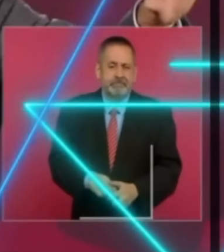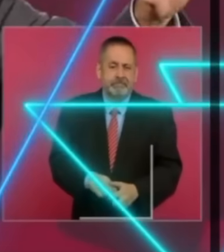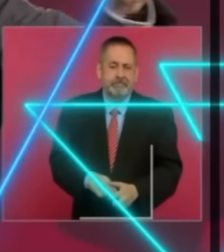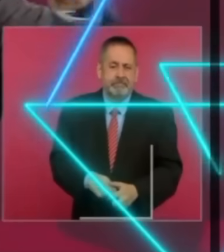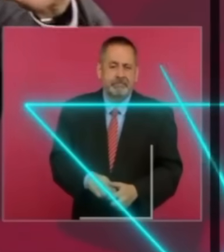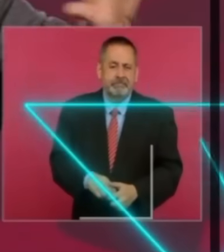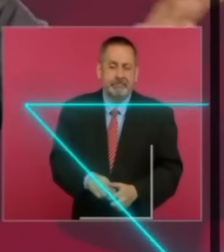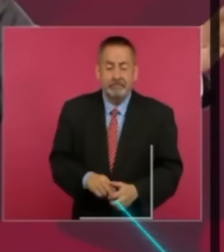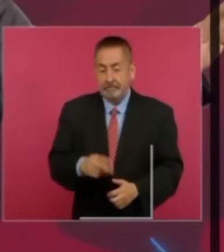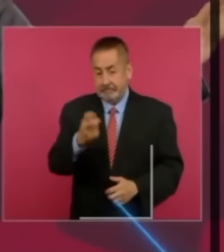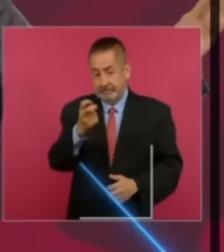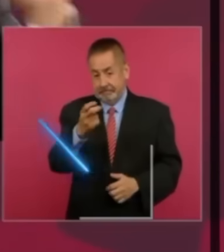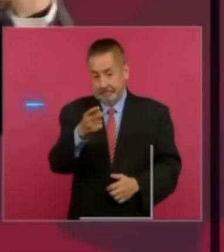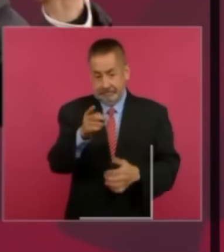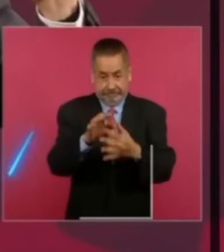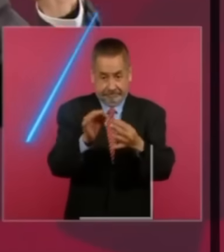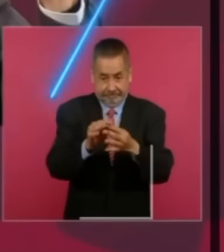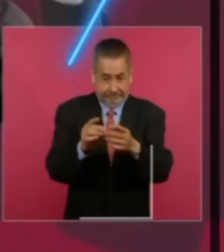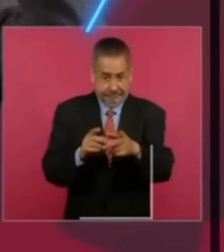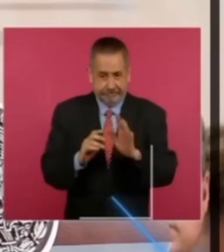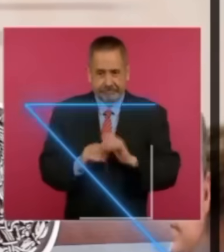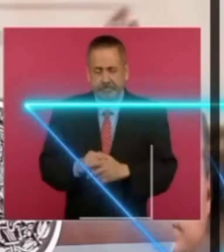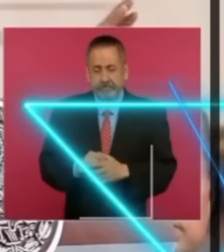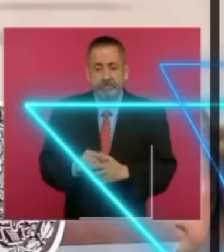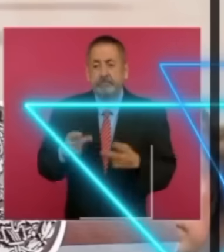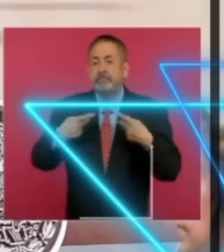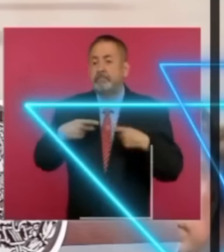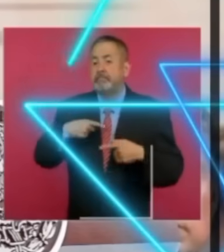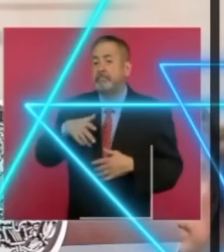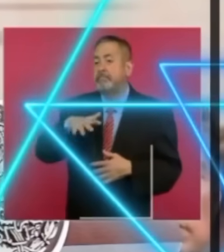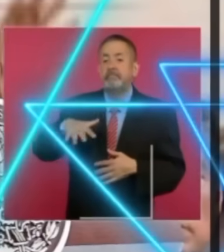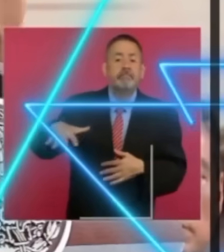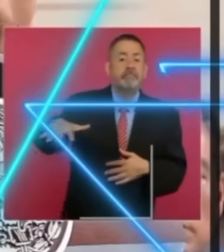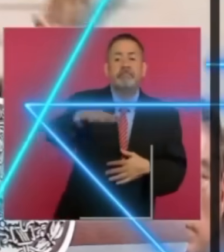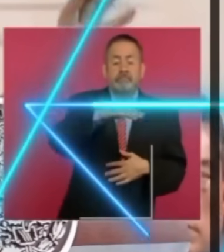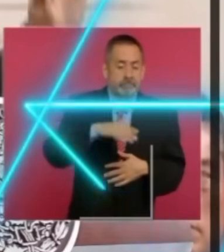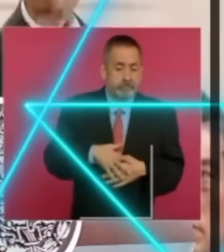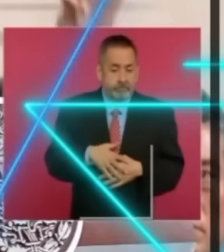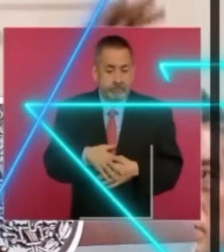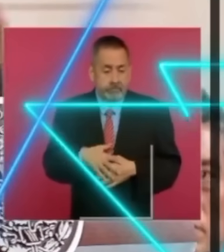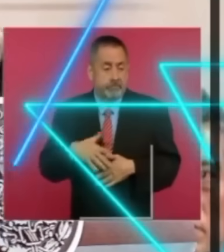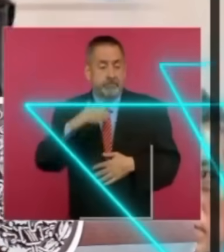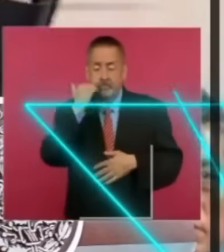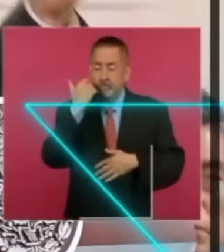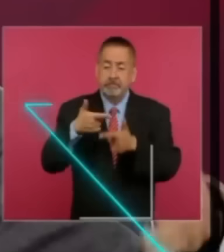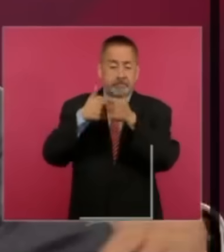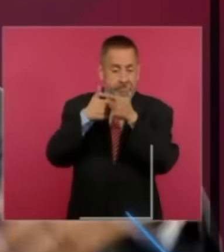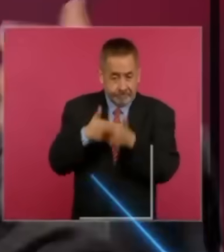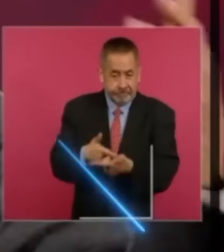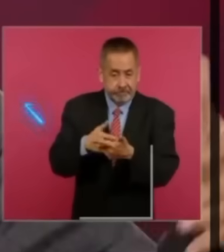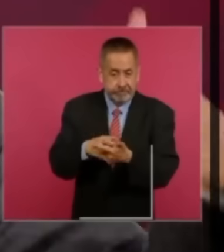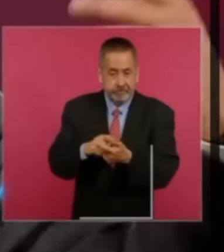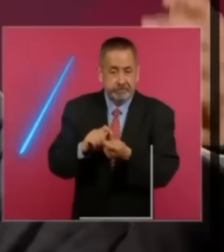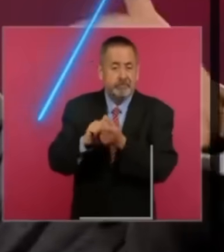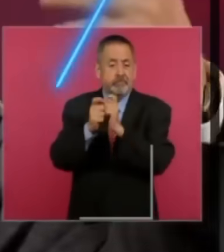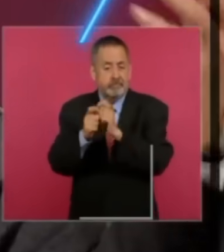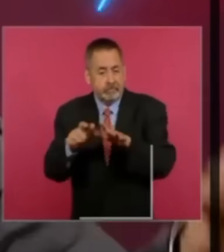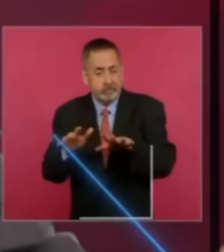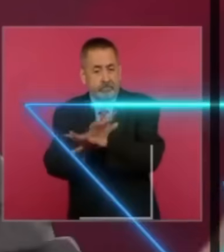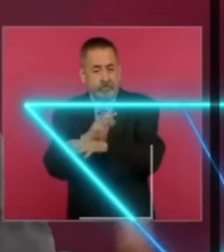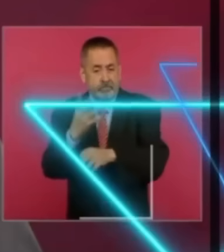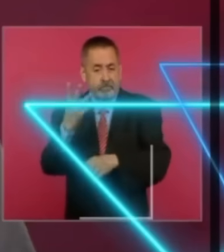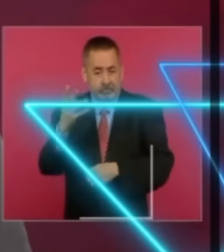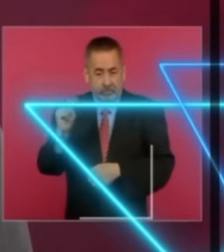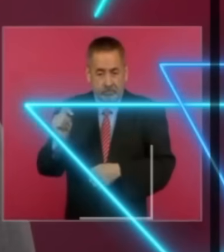dentro de eso va a decir ah si quieres que continúe la transformación hay asuntos